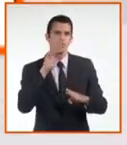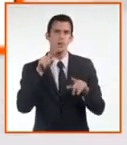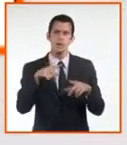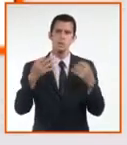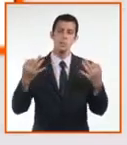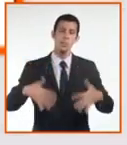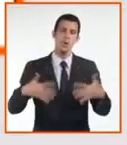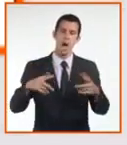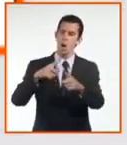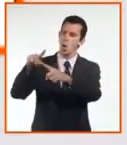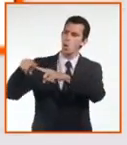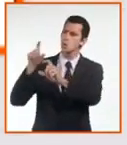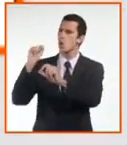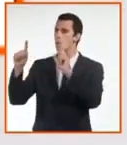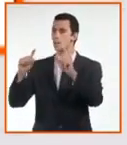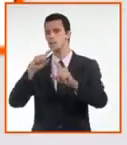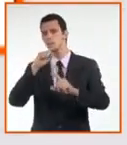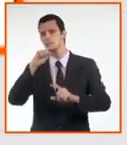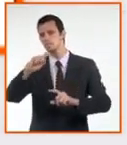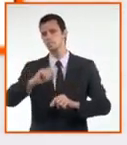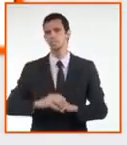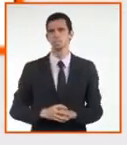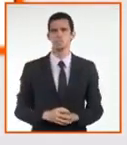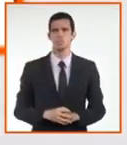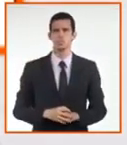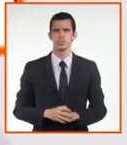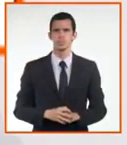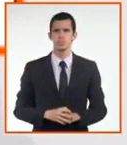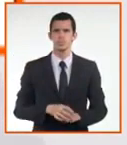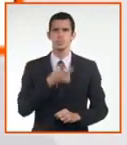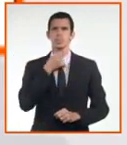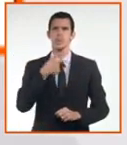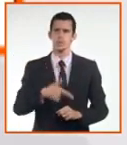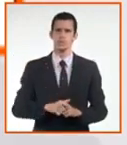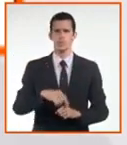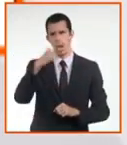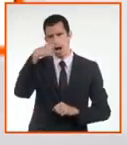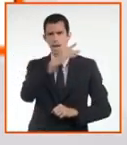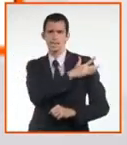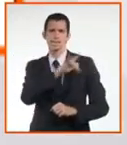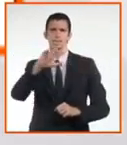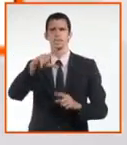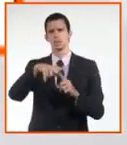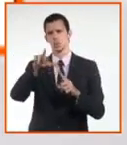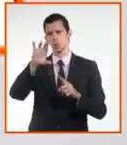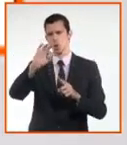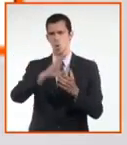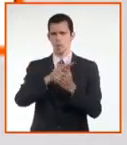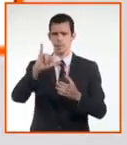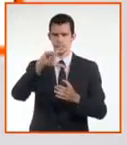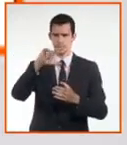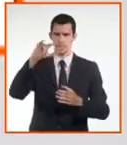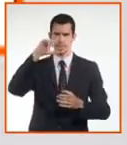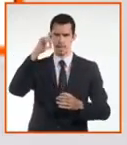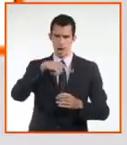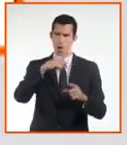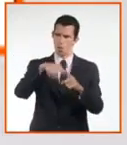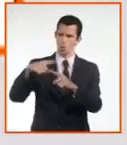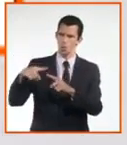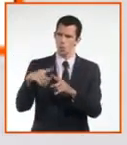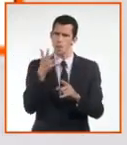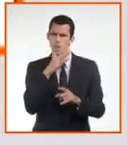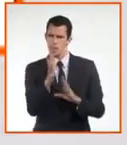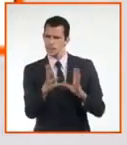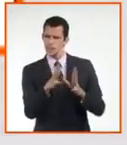azitromicina sin embargo tenemos afectado el resto tuvimos presencia de ese fin cima a principios de año un